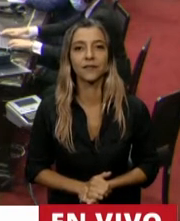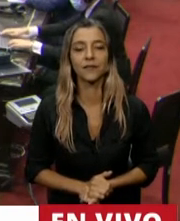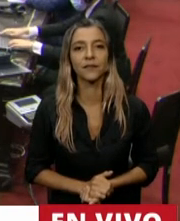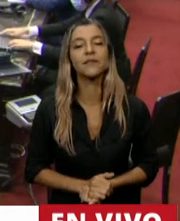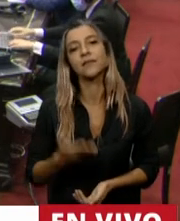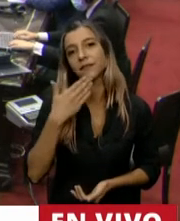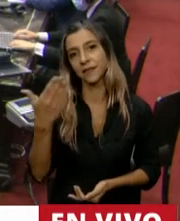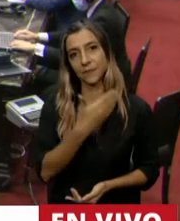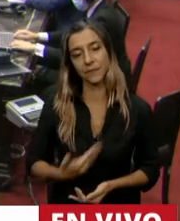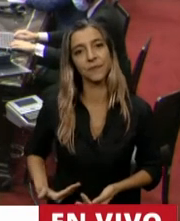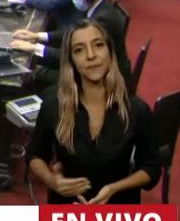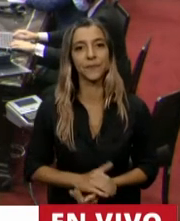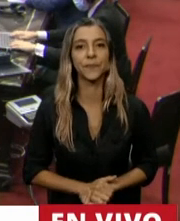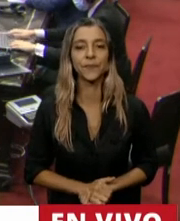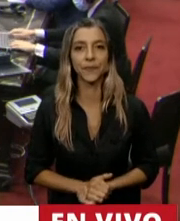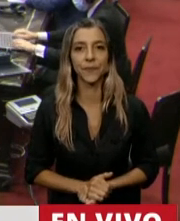Gracias, señor presidente.